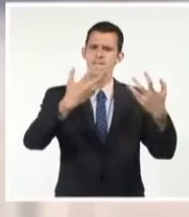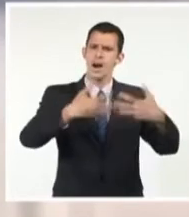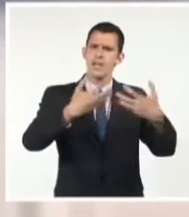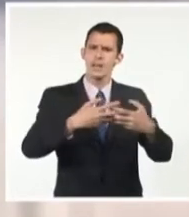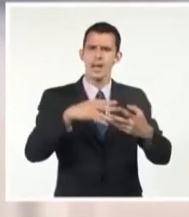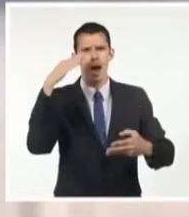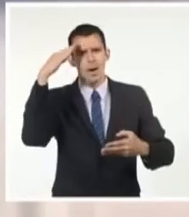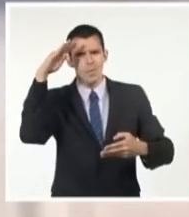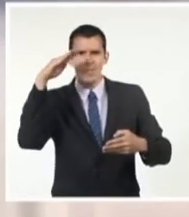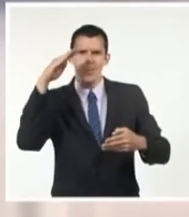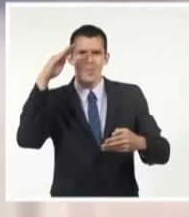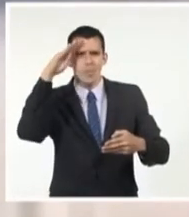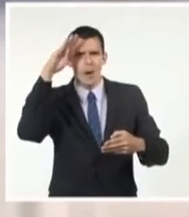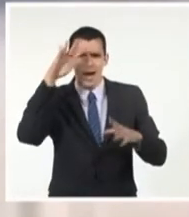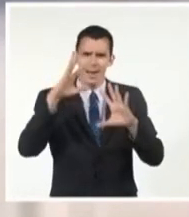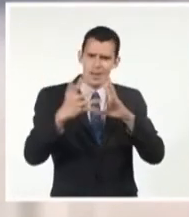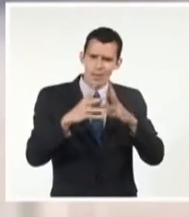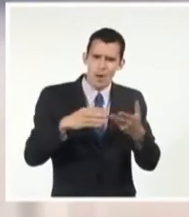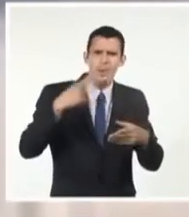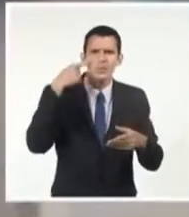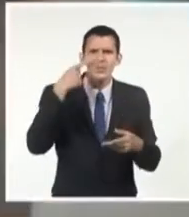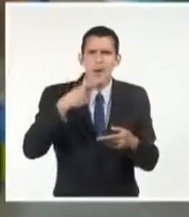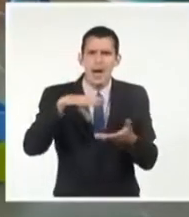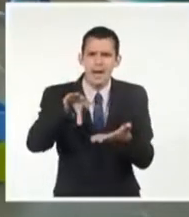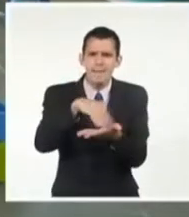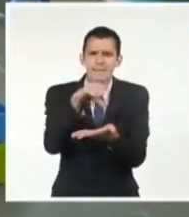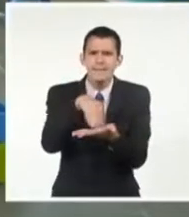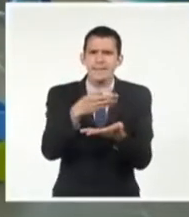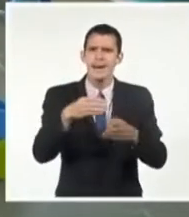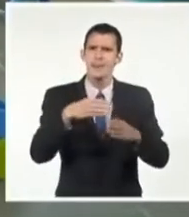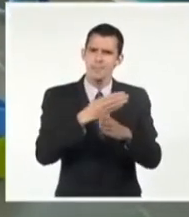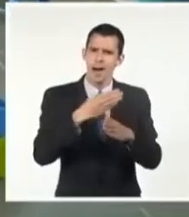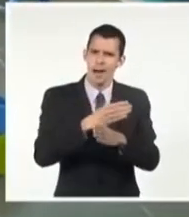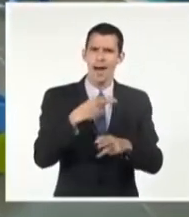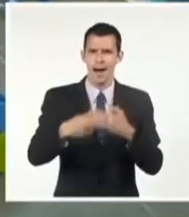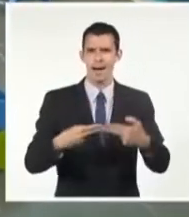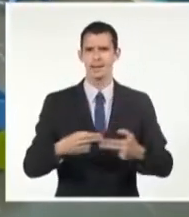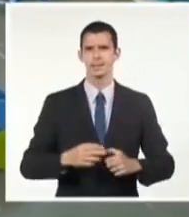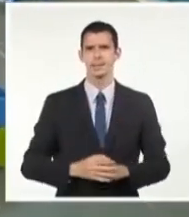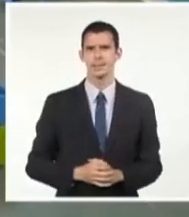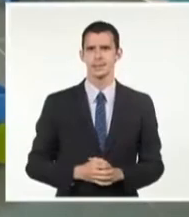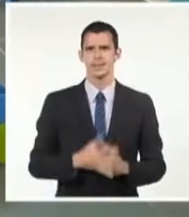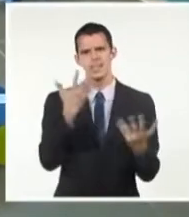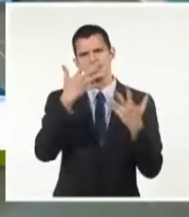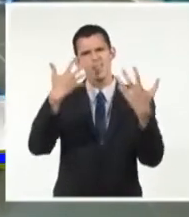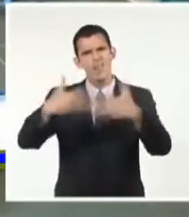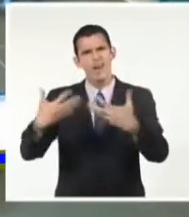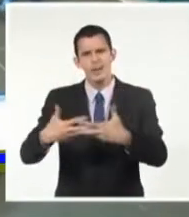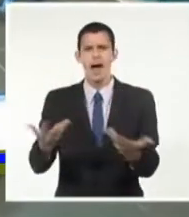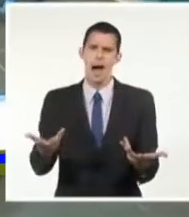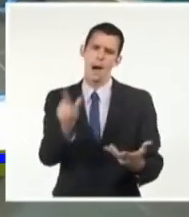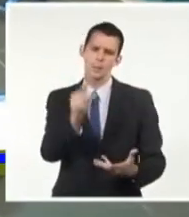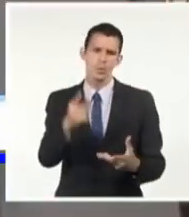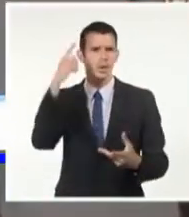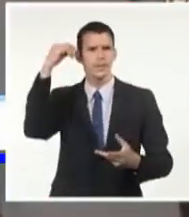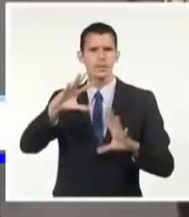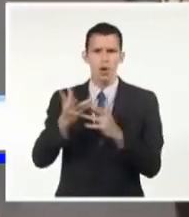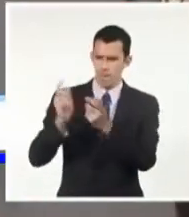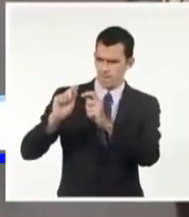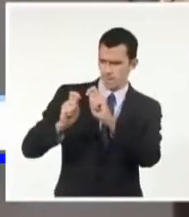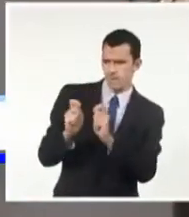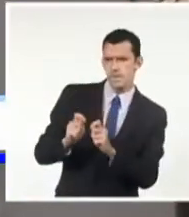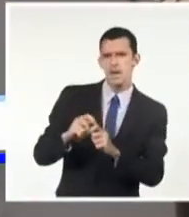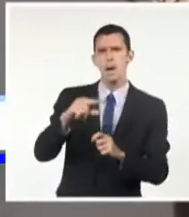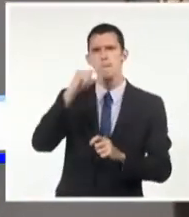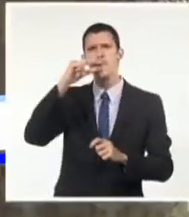artistas del Fondo Cubano de Bienes Culturales. Santa Clara brinda a la ciudad un nuevo espacio que lleva por nombre